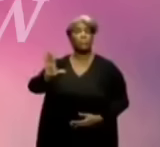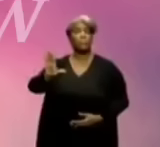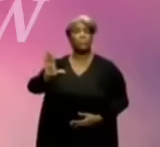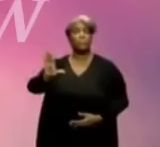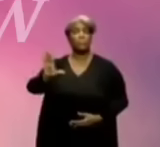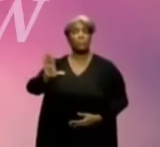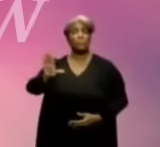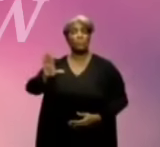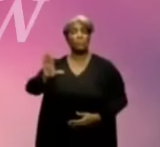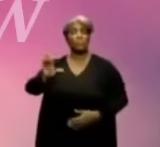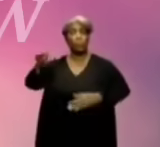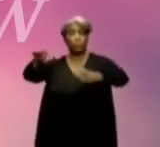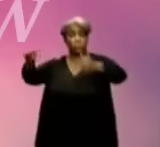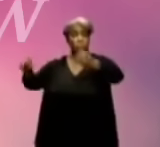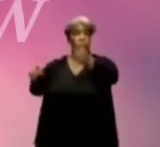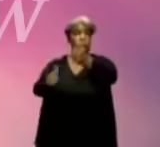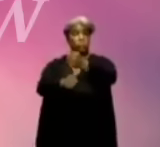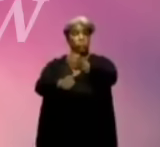desgraciadamente, está en 29